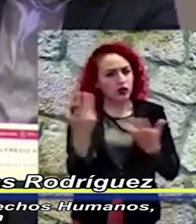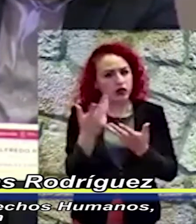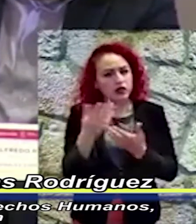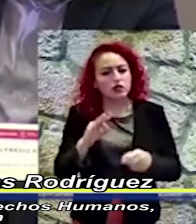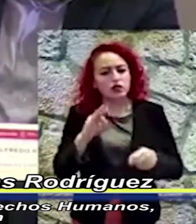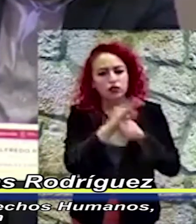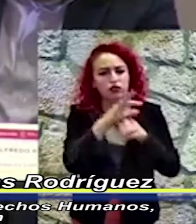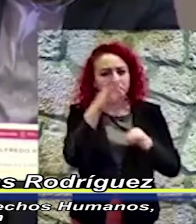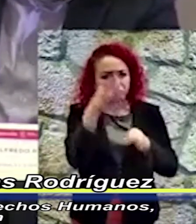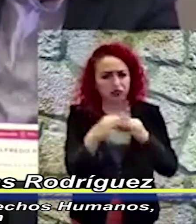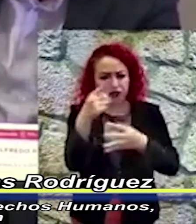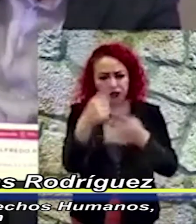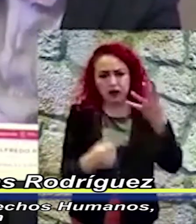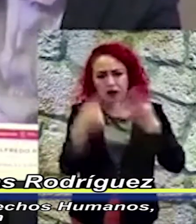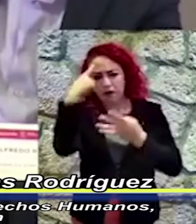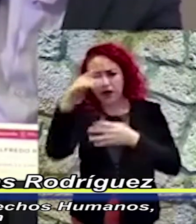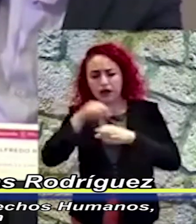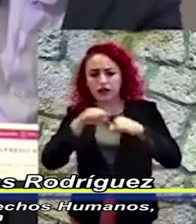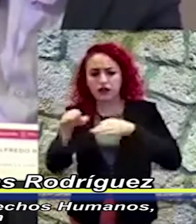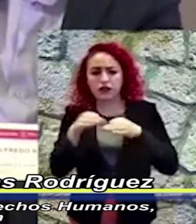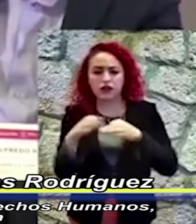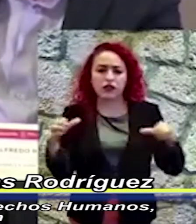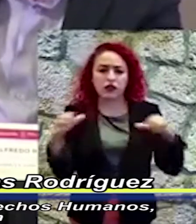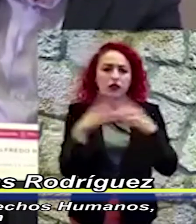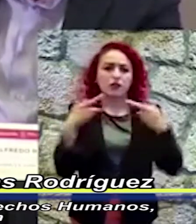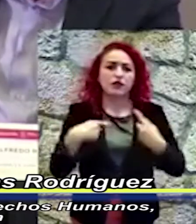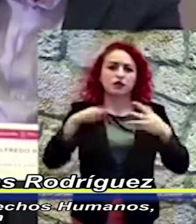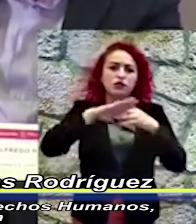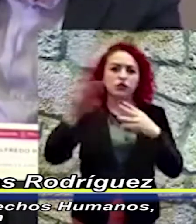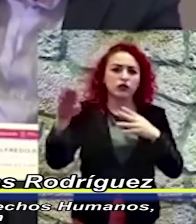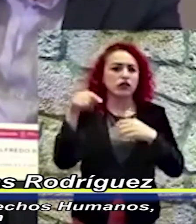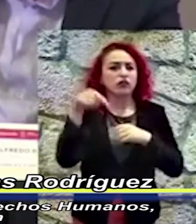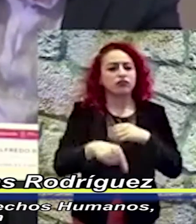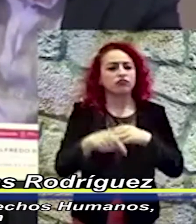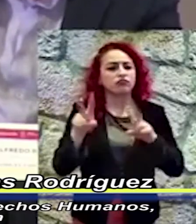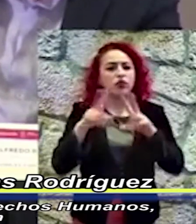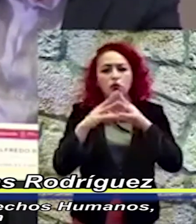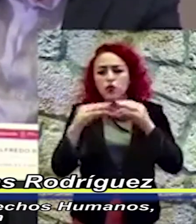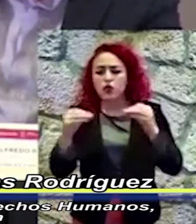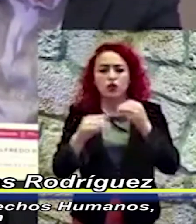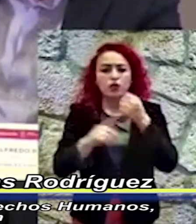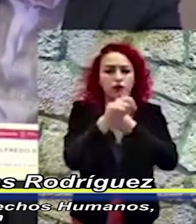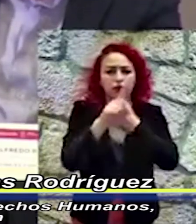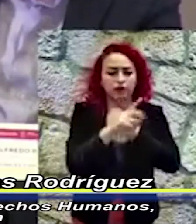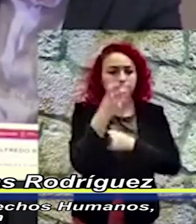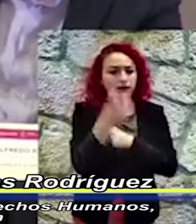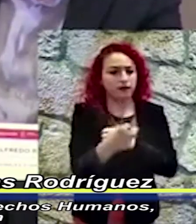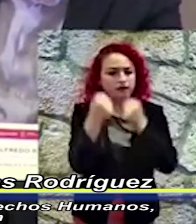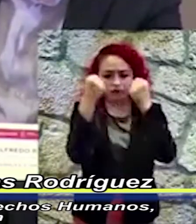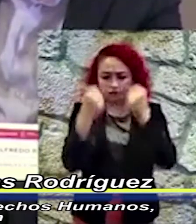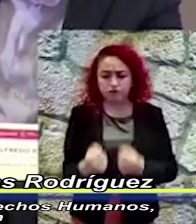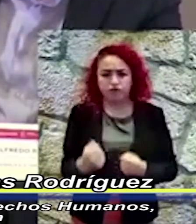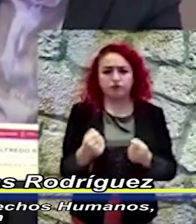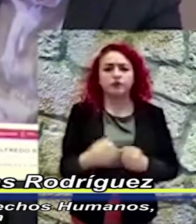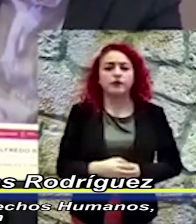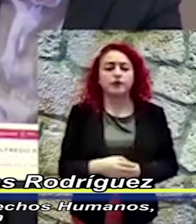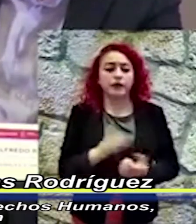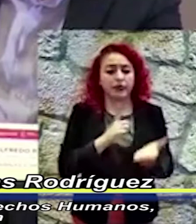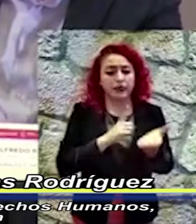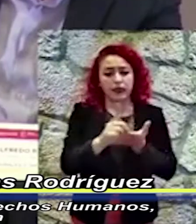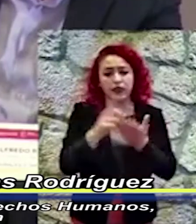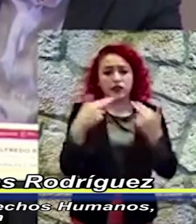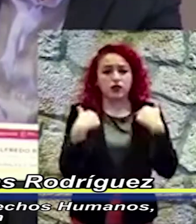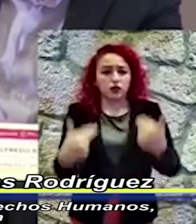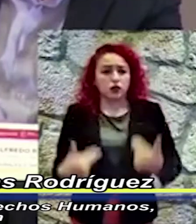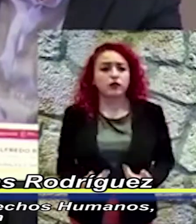institucional, de mejorar nuestras capacidades institucionales, y esperemos que los trabajos que se realicen en este foro pues nos permitan